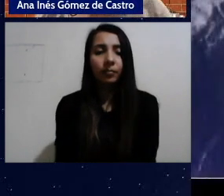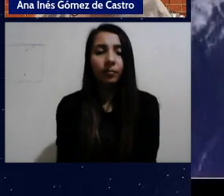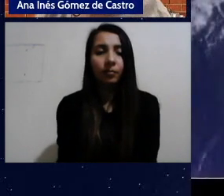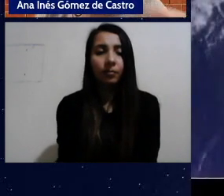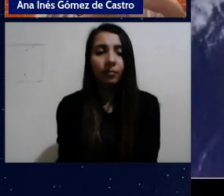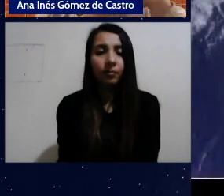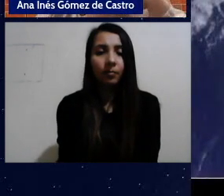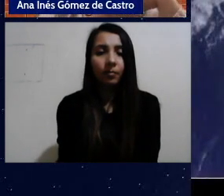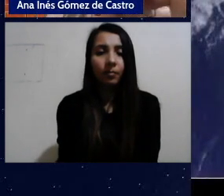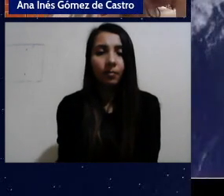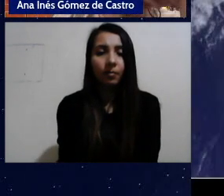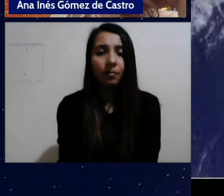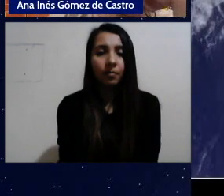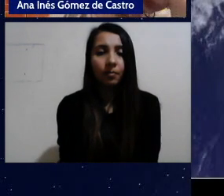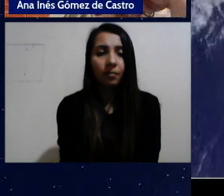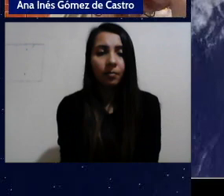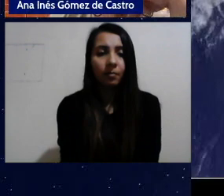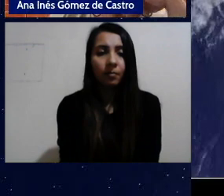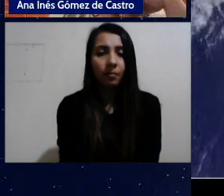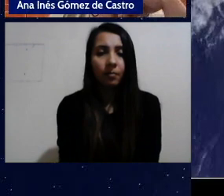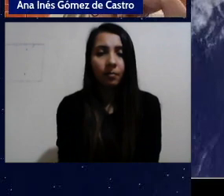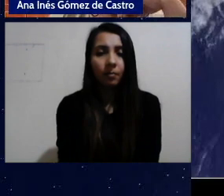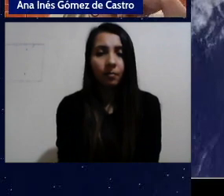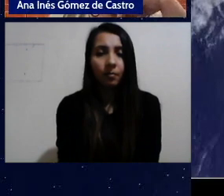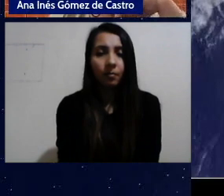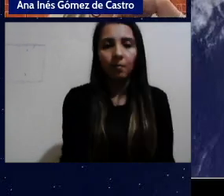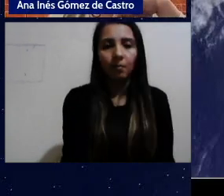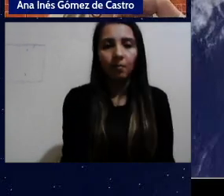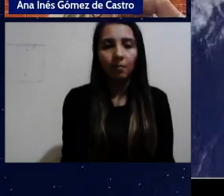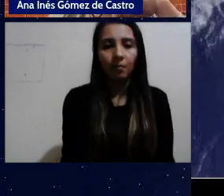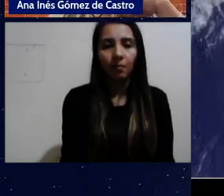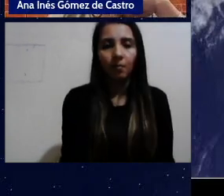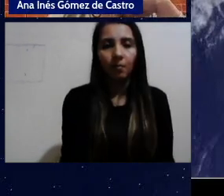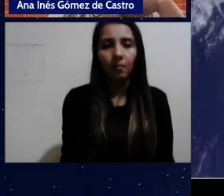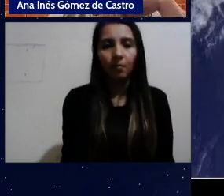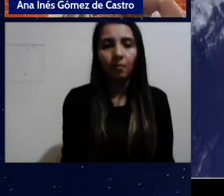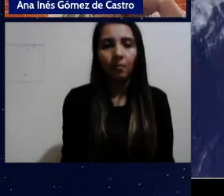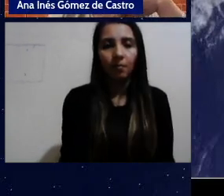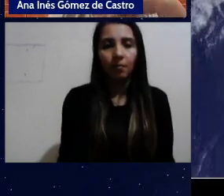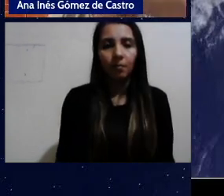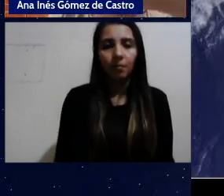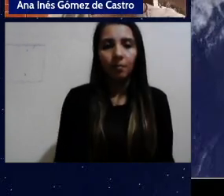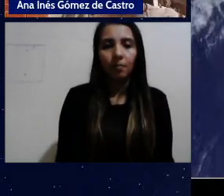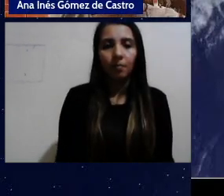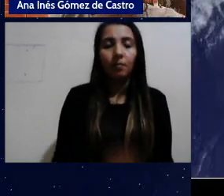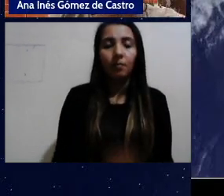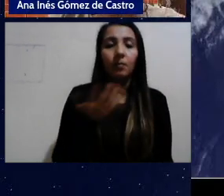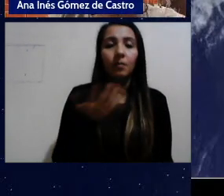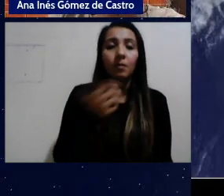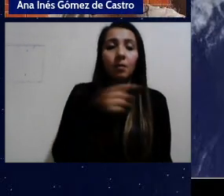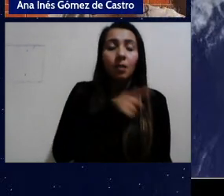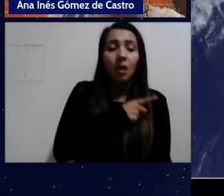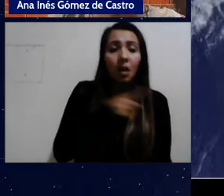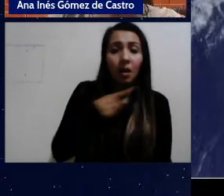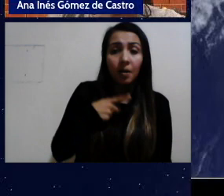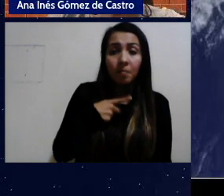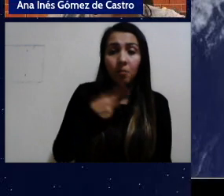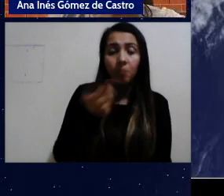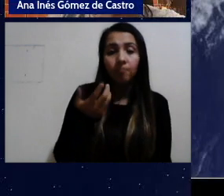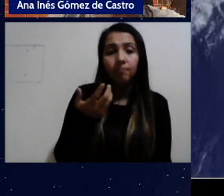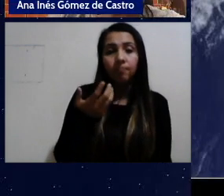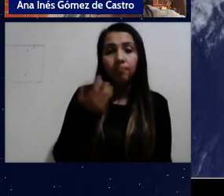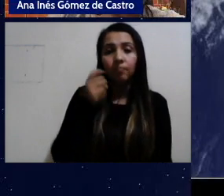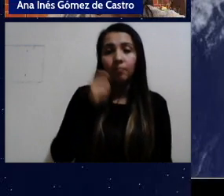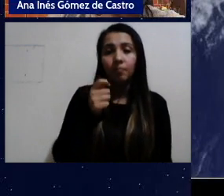Y bueno, pues esto nos llevó a promover una misión espacial para cualificar exactamente cuáles son las